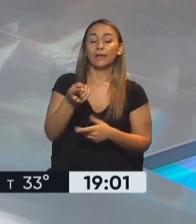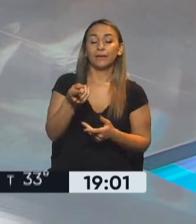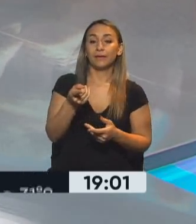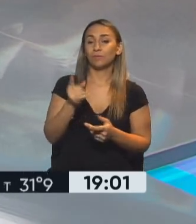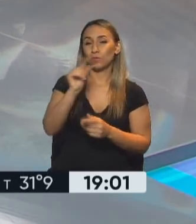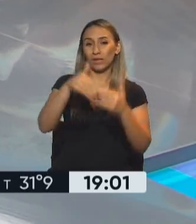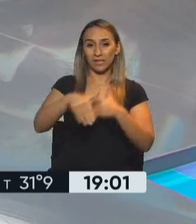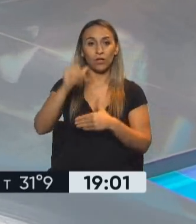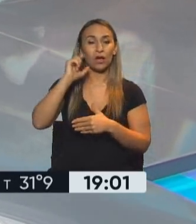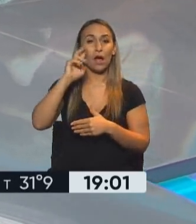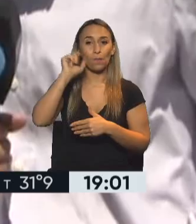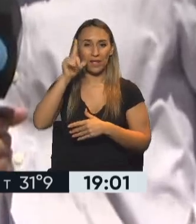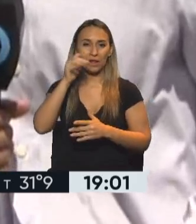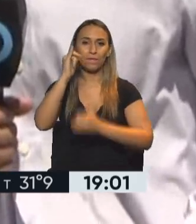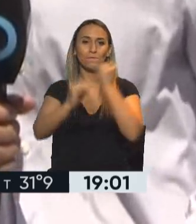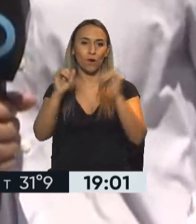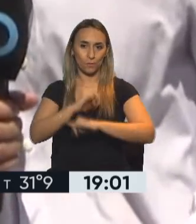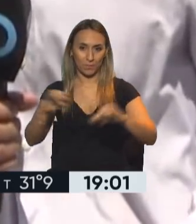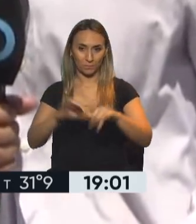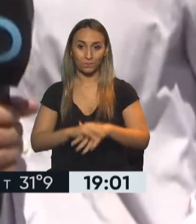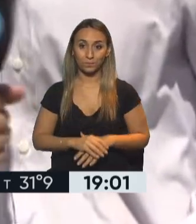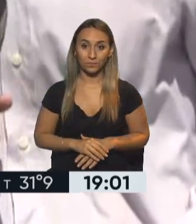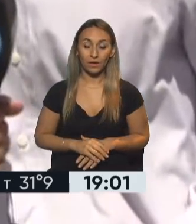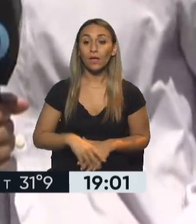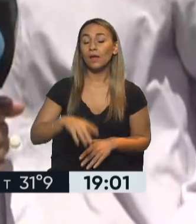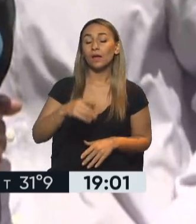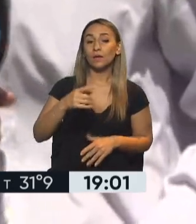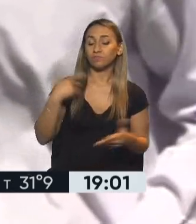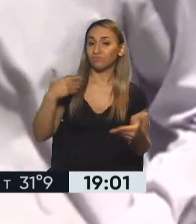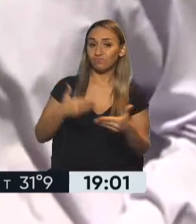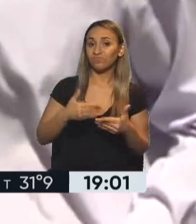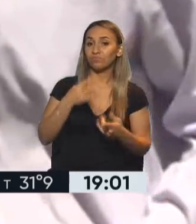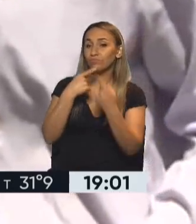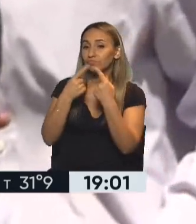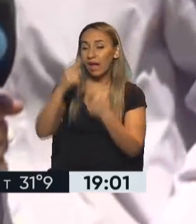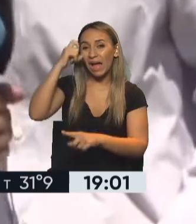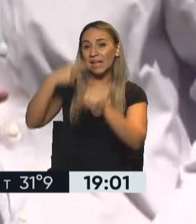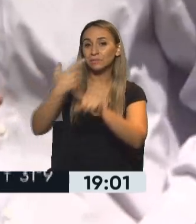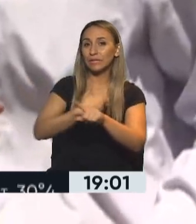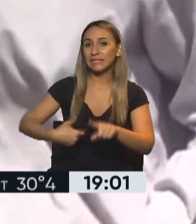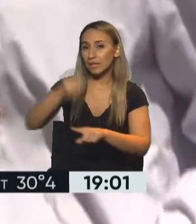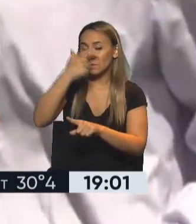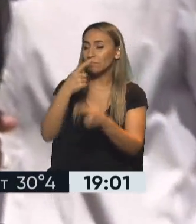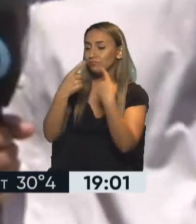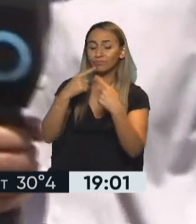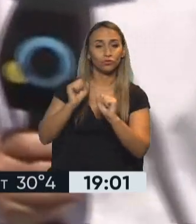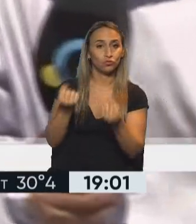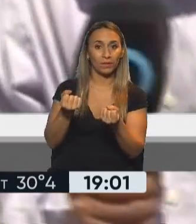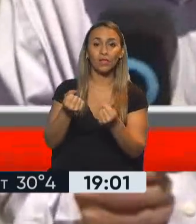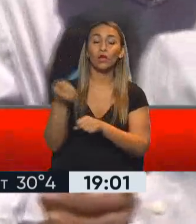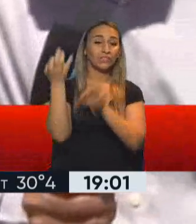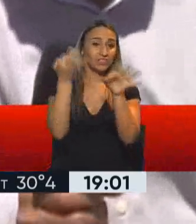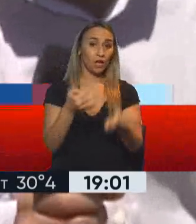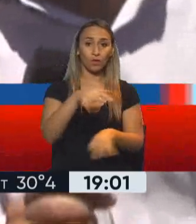lo sucedido en la jornada. Finalmente se suspendió la indagatoria al expresidente Mauricio Macri. Llegó aquí a la ciudad